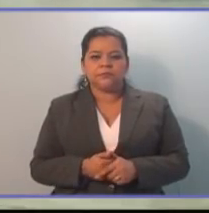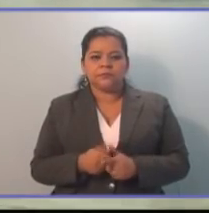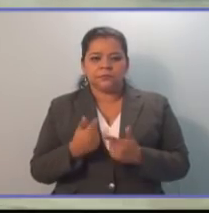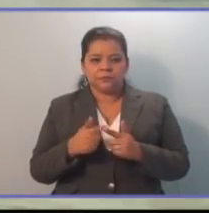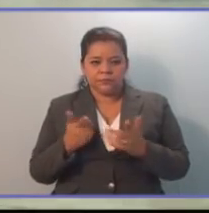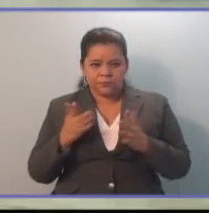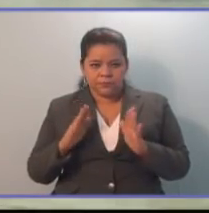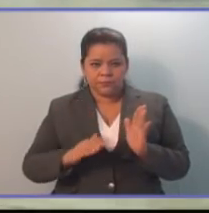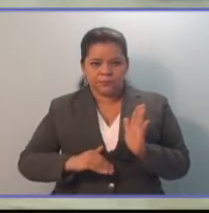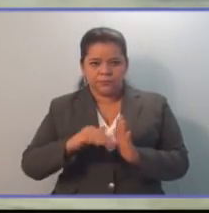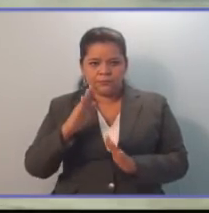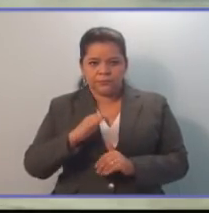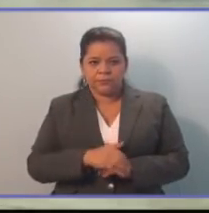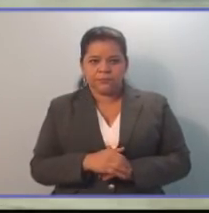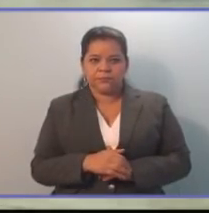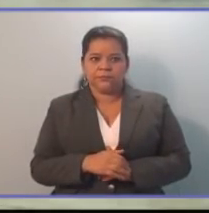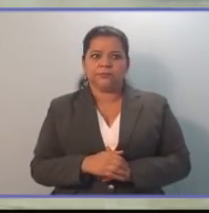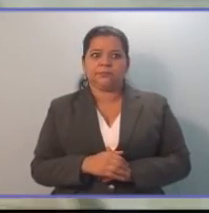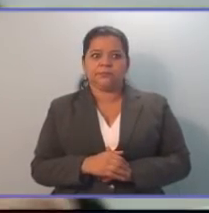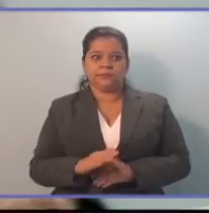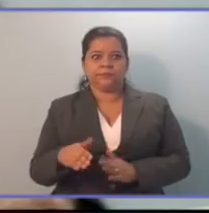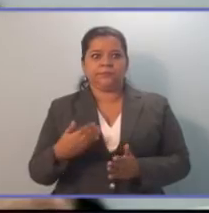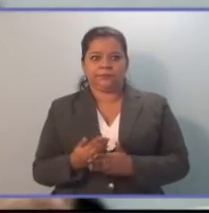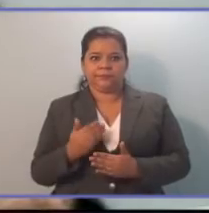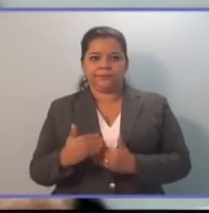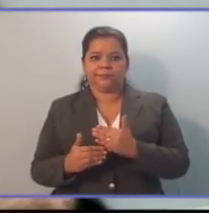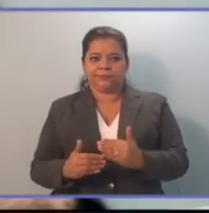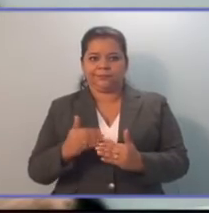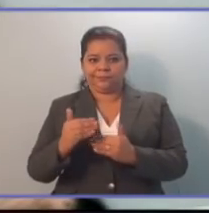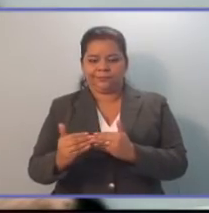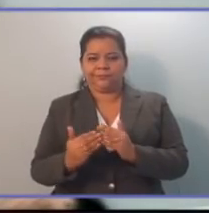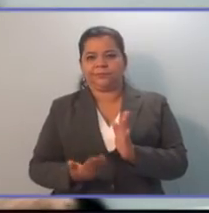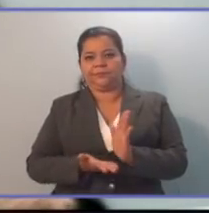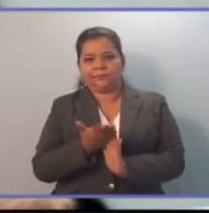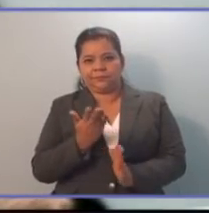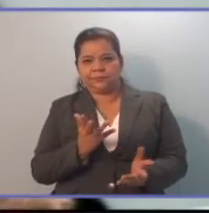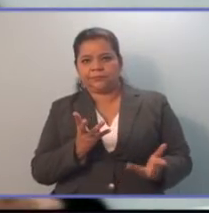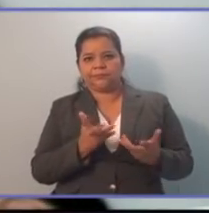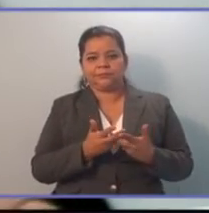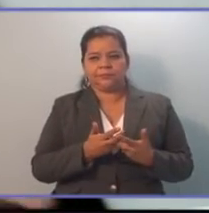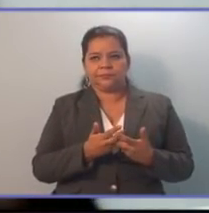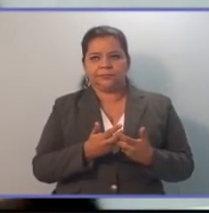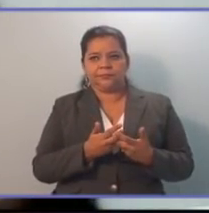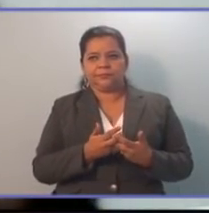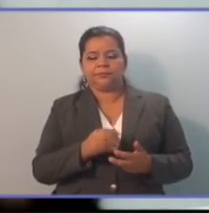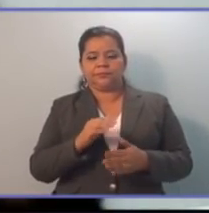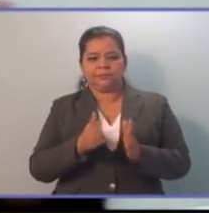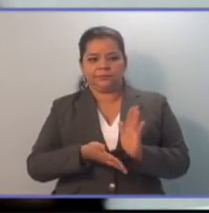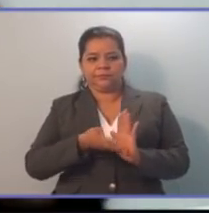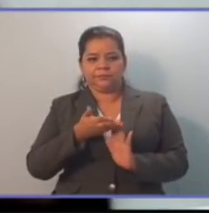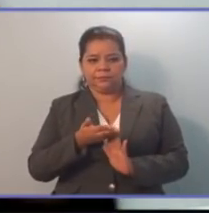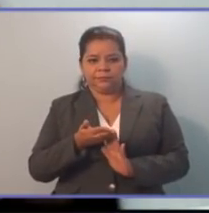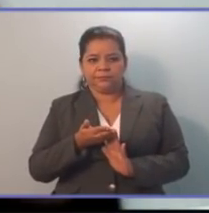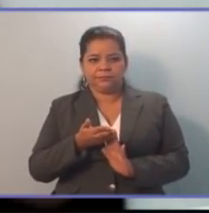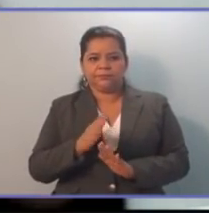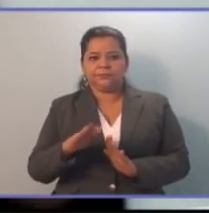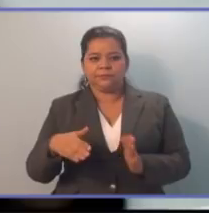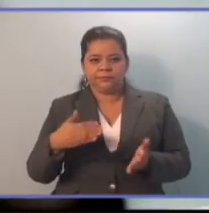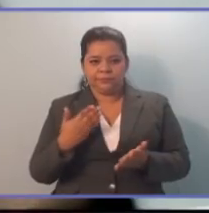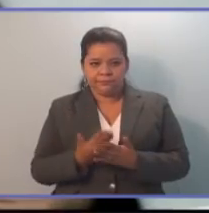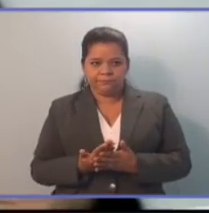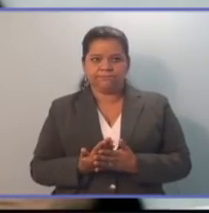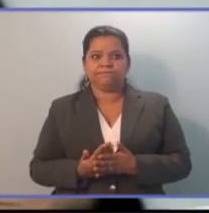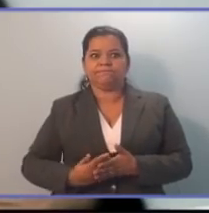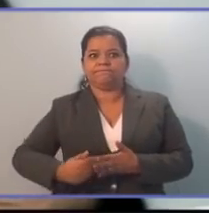nueva ley de procedimientos constitucionales que sea acorde o que desarrolle todos los principios